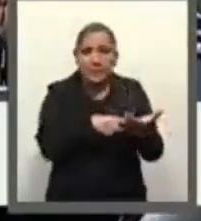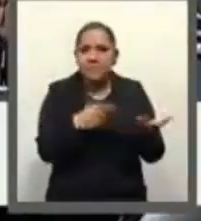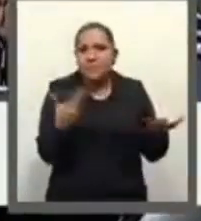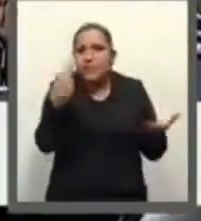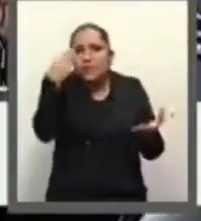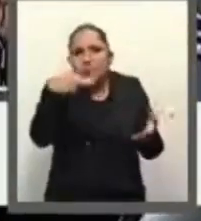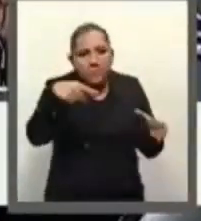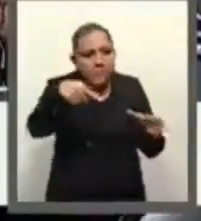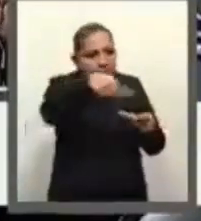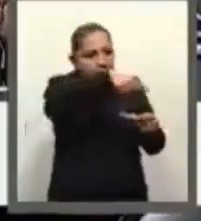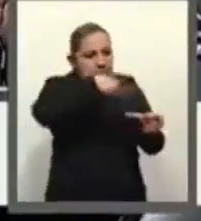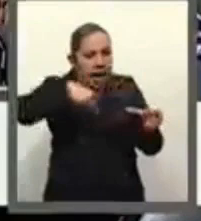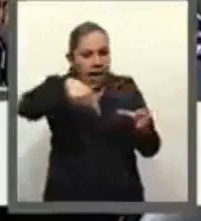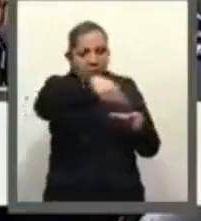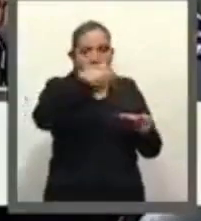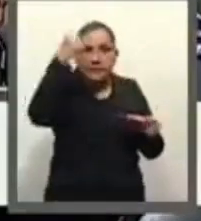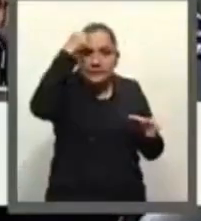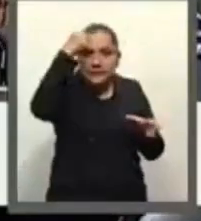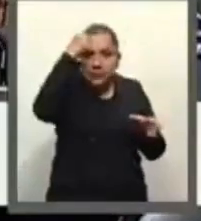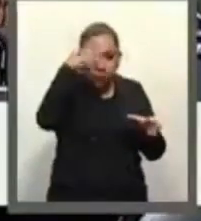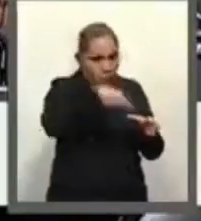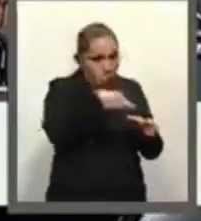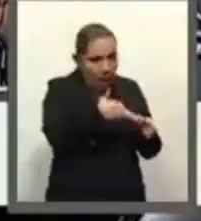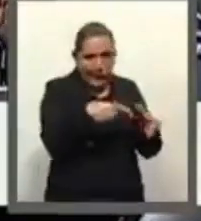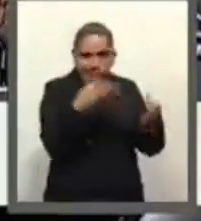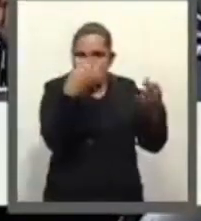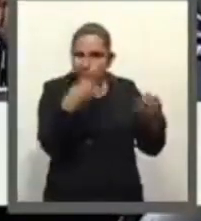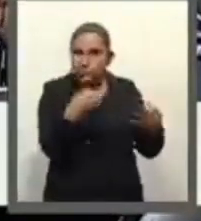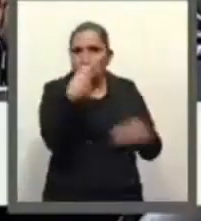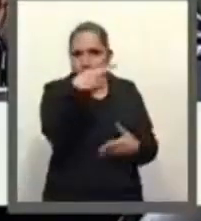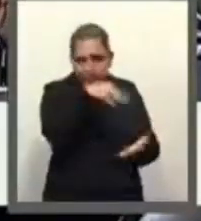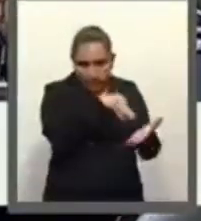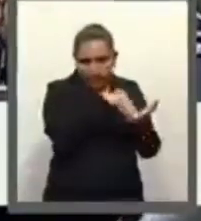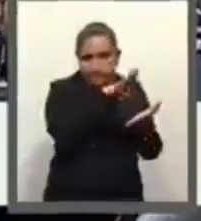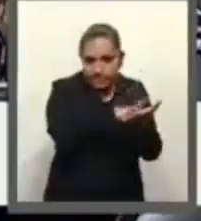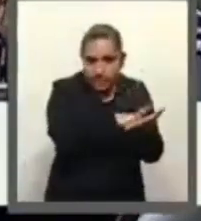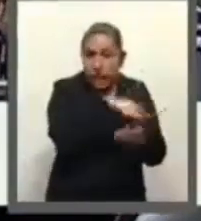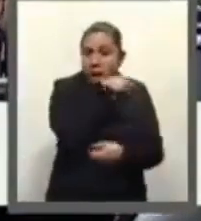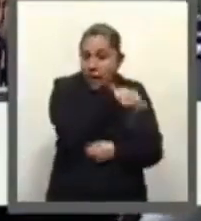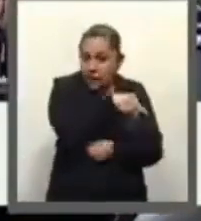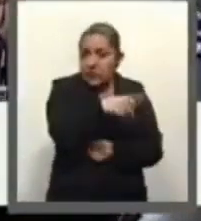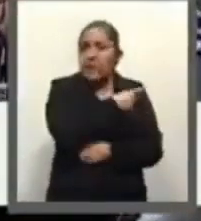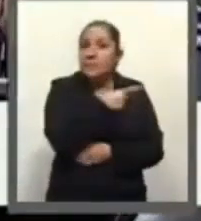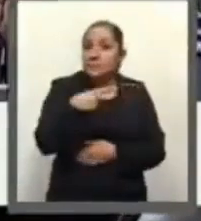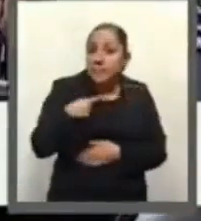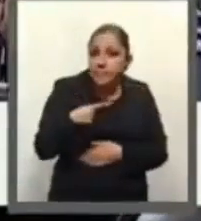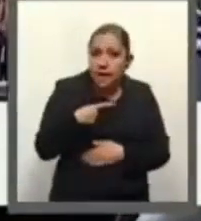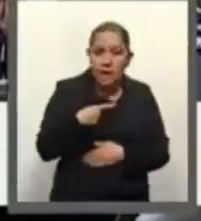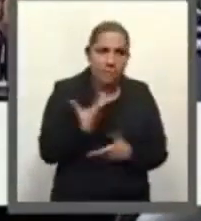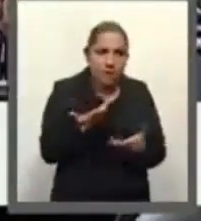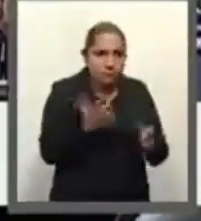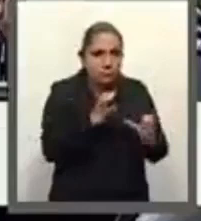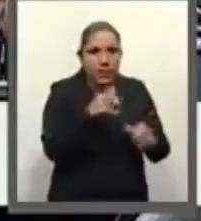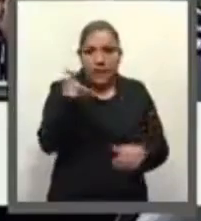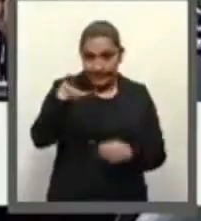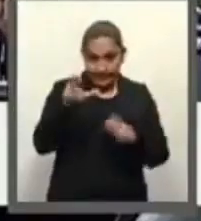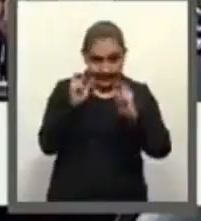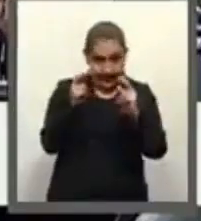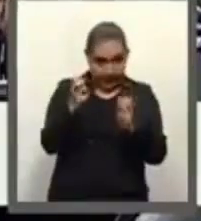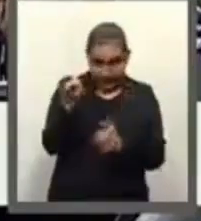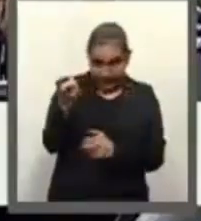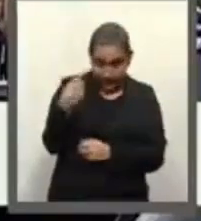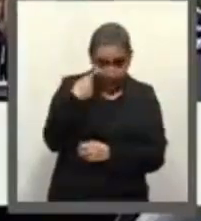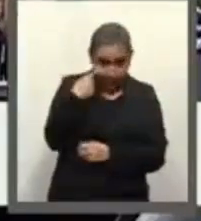de ser un genocidio que se está consumando ahí. En los aeropuertos, Chiapas es